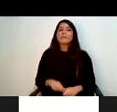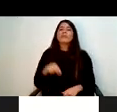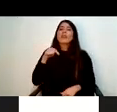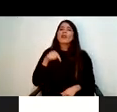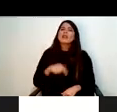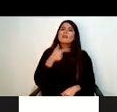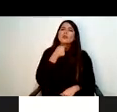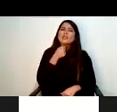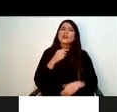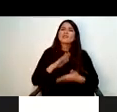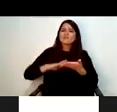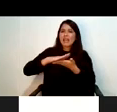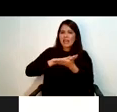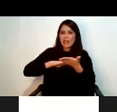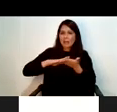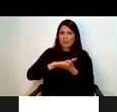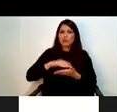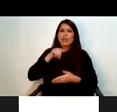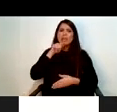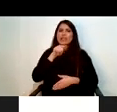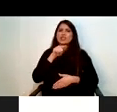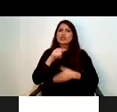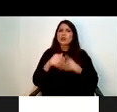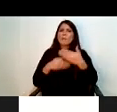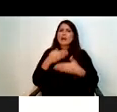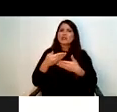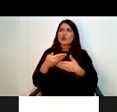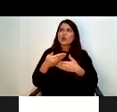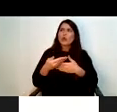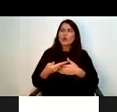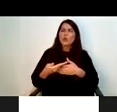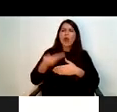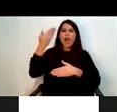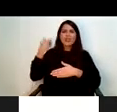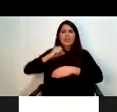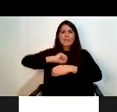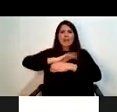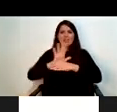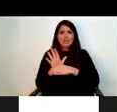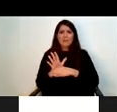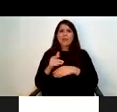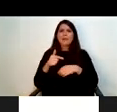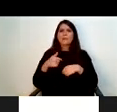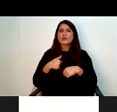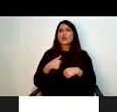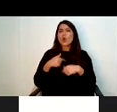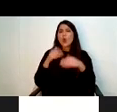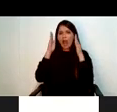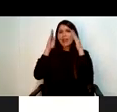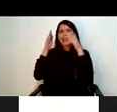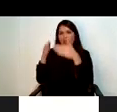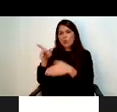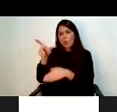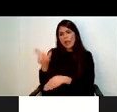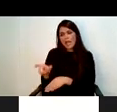de ejemplo, esto pasó pre-pandemia y estaba atendiendo, bueno, todavía lo atiendo, un